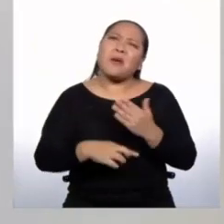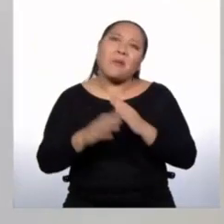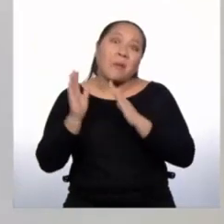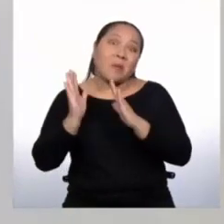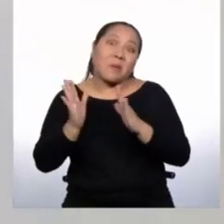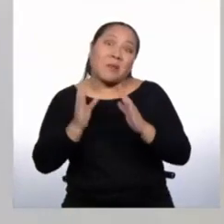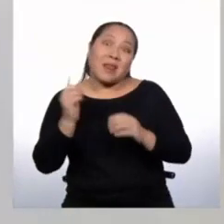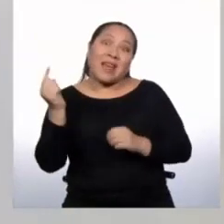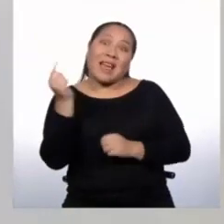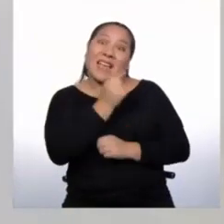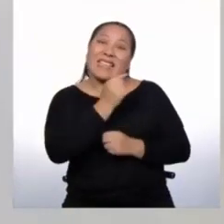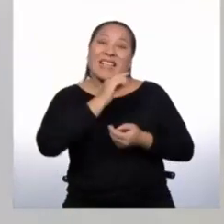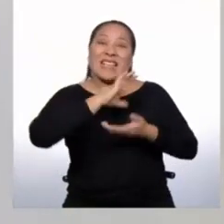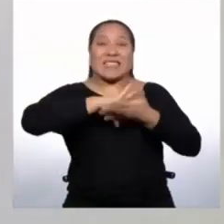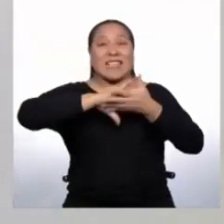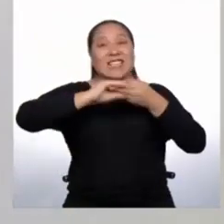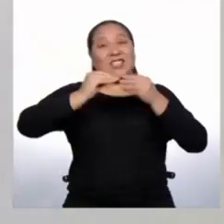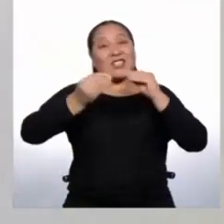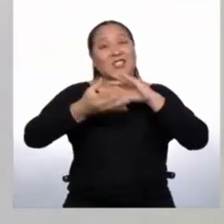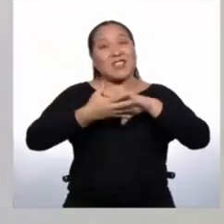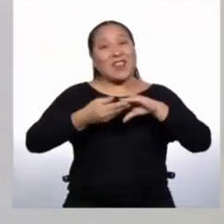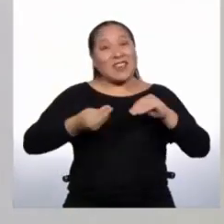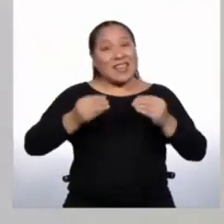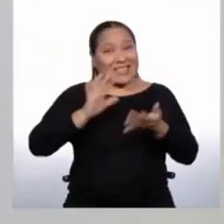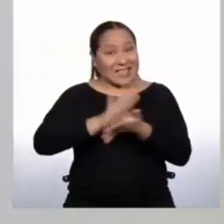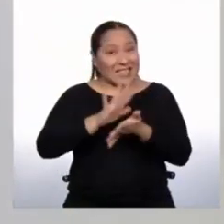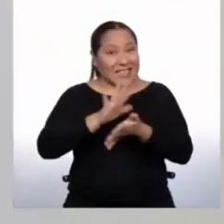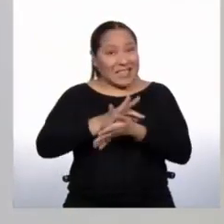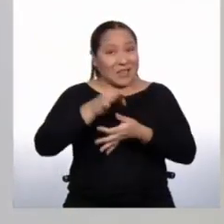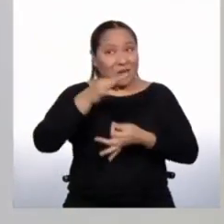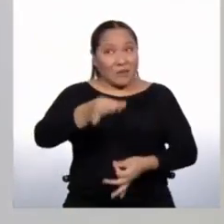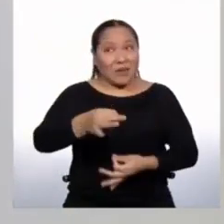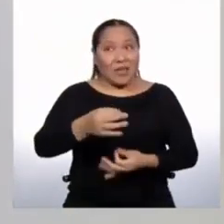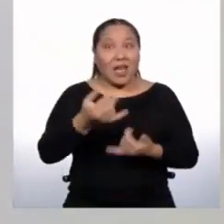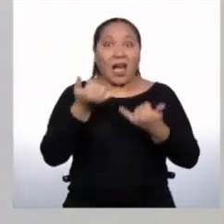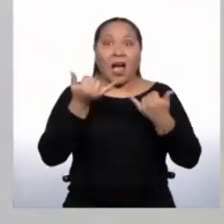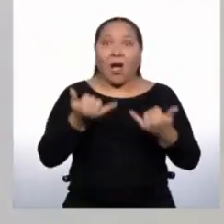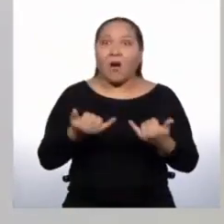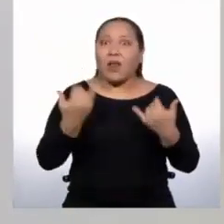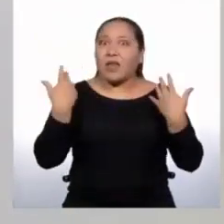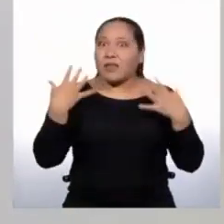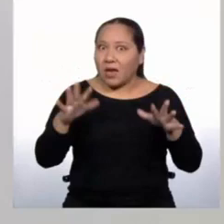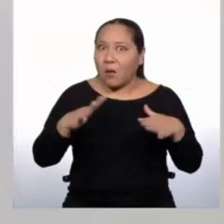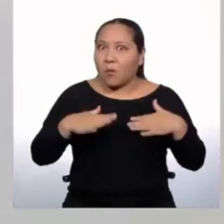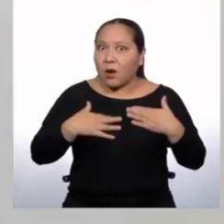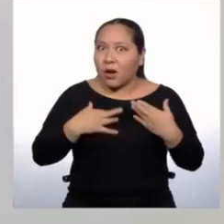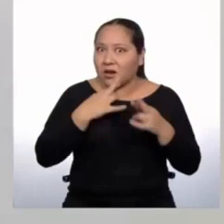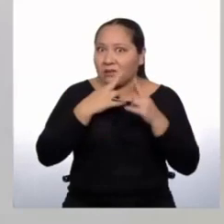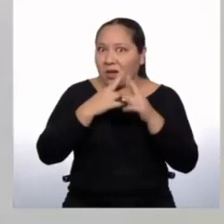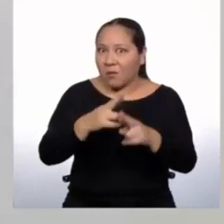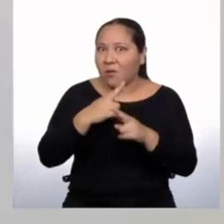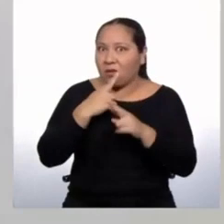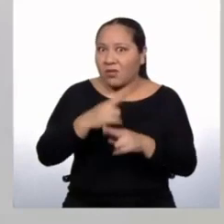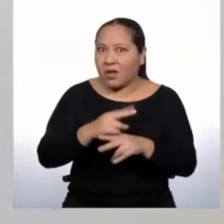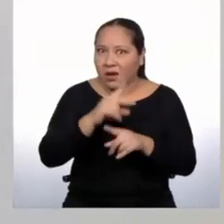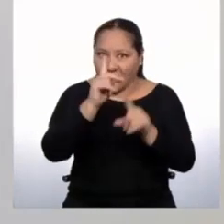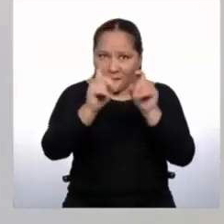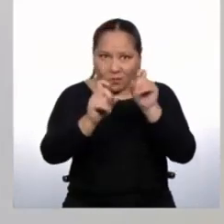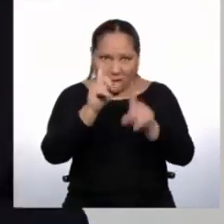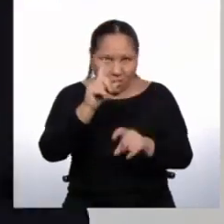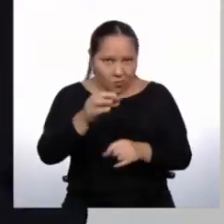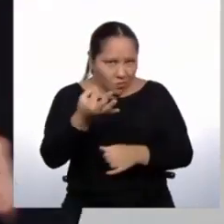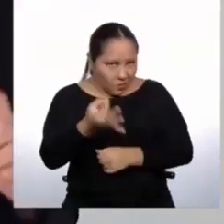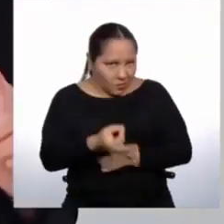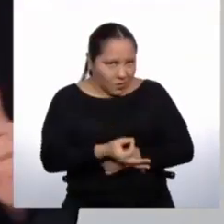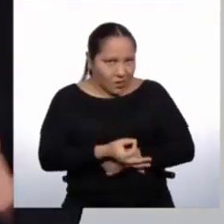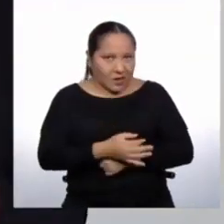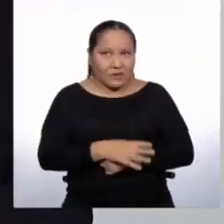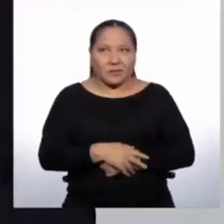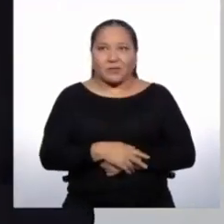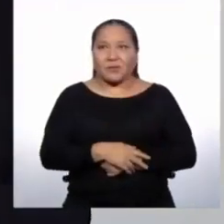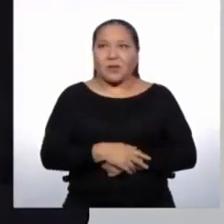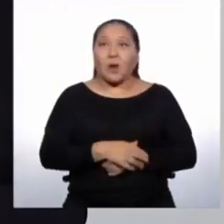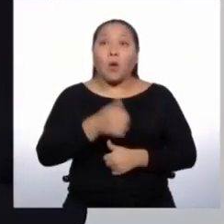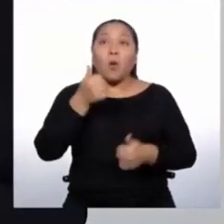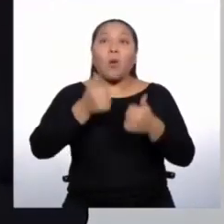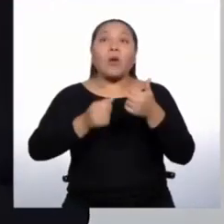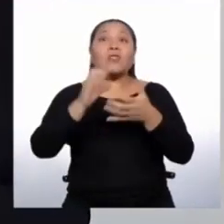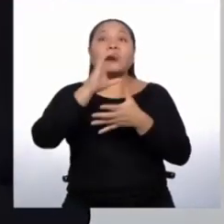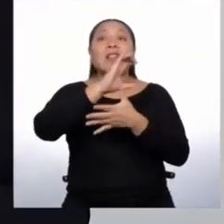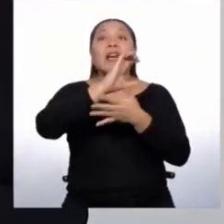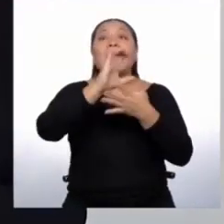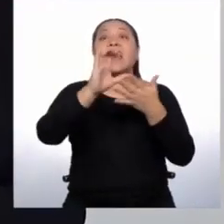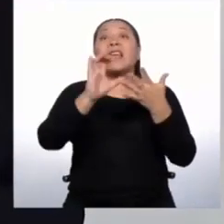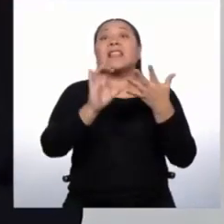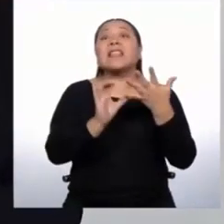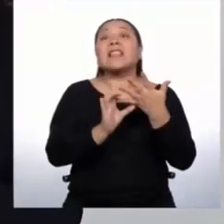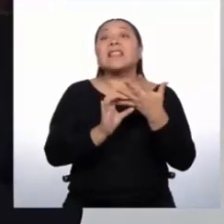como es Historias de Papel. Y ahora, imagino que ya podrán responder las preguntas que les planteé al inicio. ¿Qué características tenían